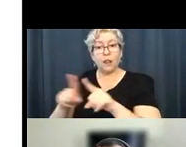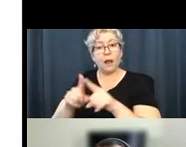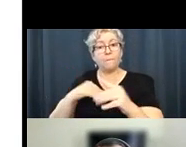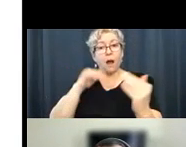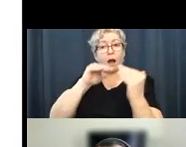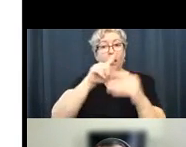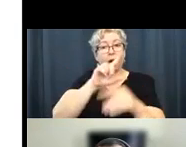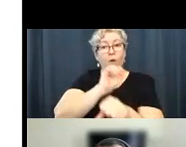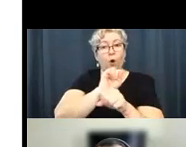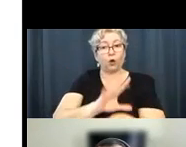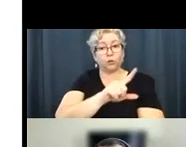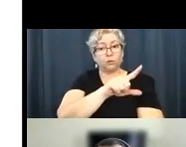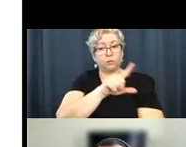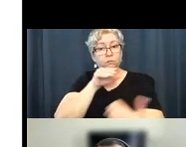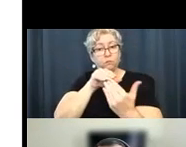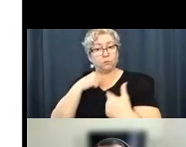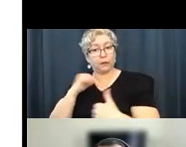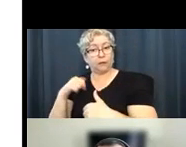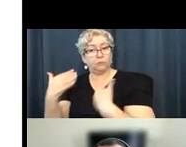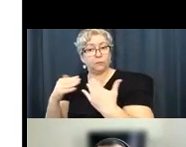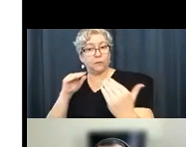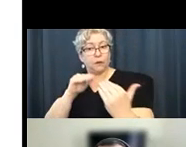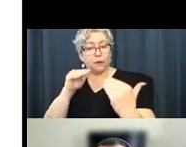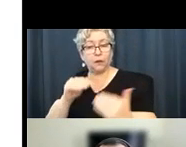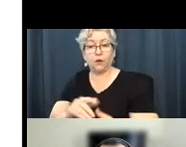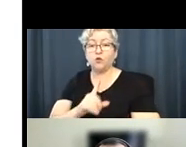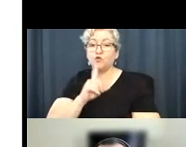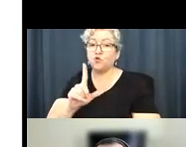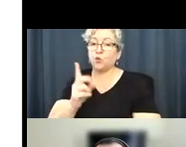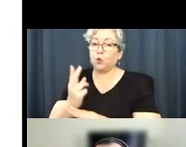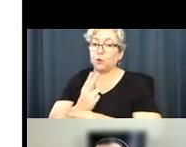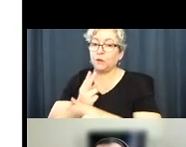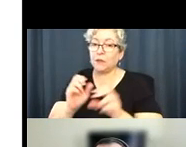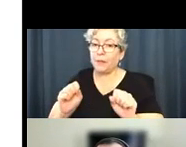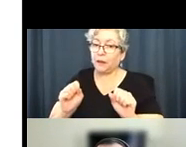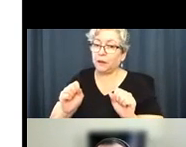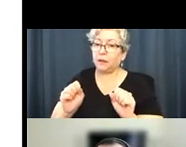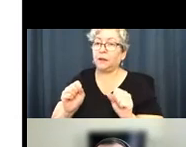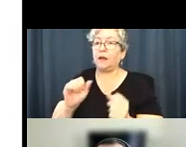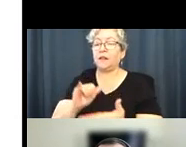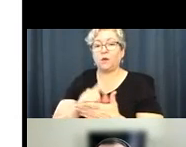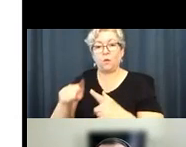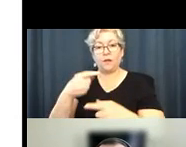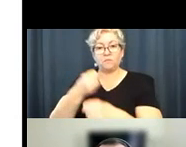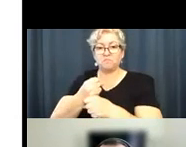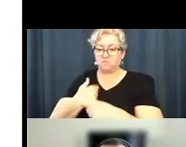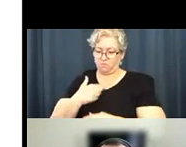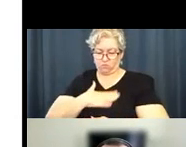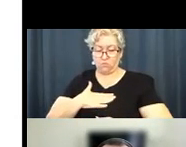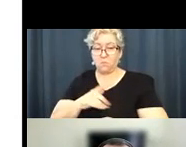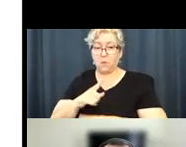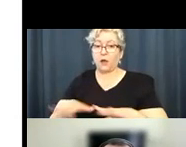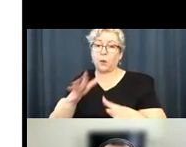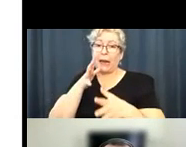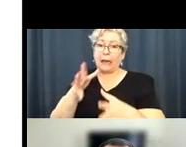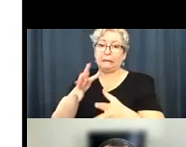puedo lograr usarlo tan rápido como mis colegas. Una verdadera usabilidad es cuando